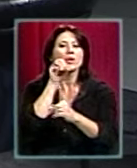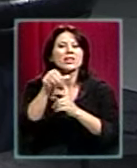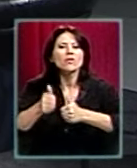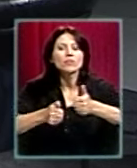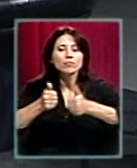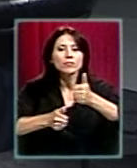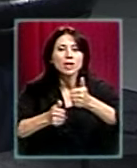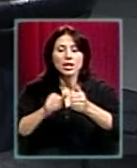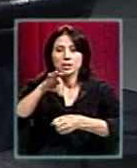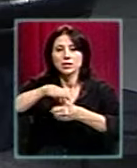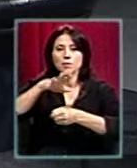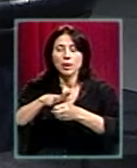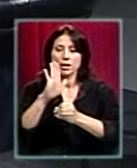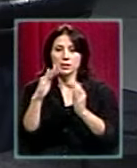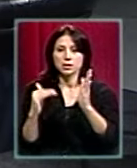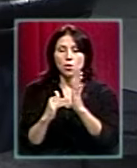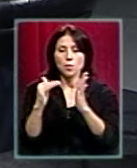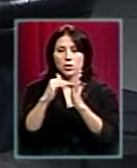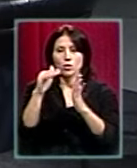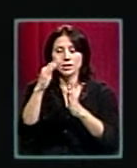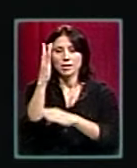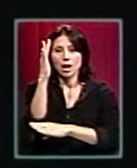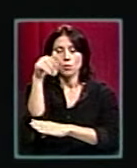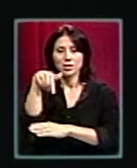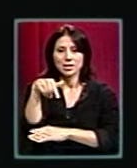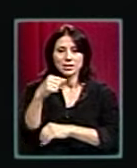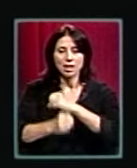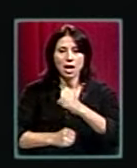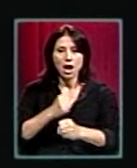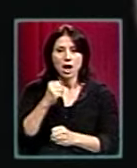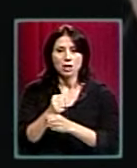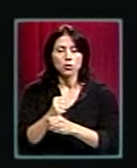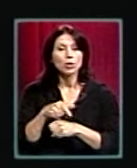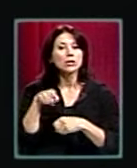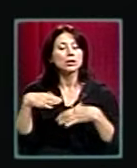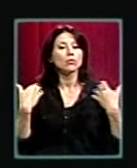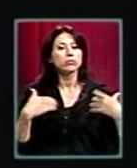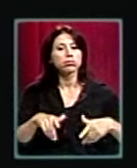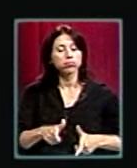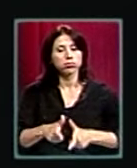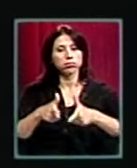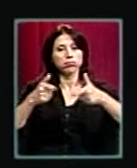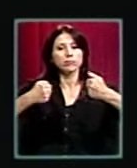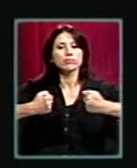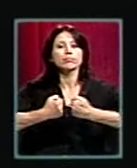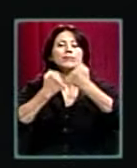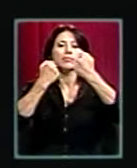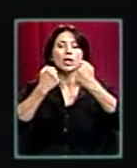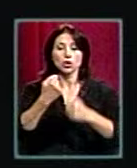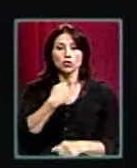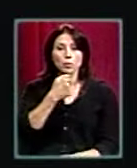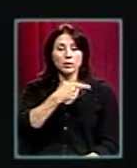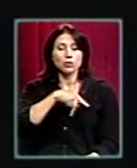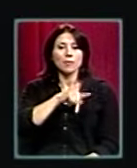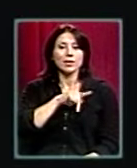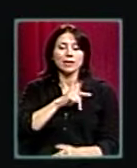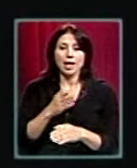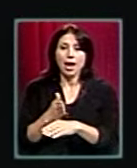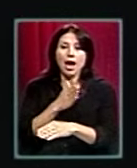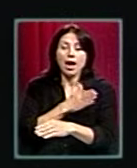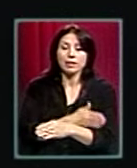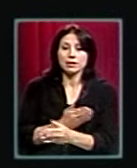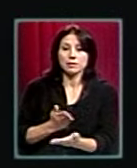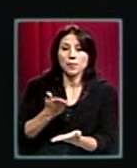sembrar 5 millones de árboles este año. Es un reto enorme. Claro. Nosotros, y yo particularmente, antes de